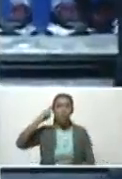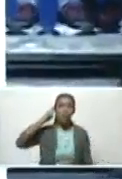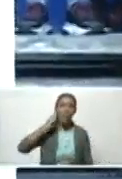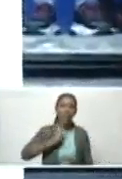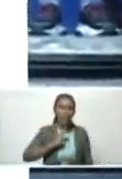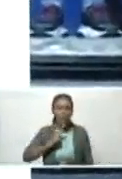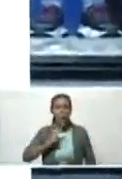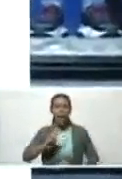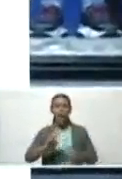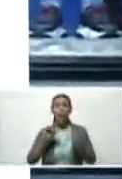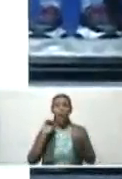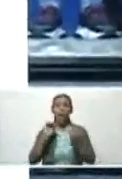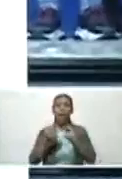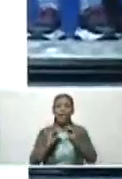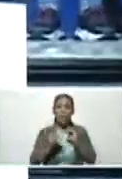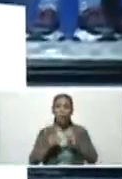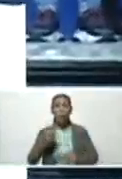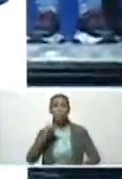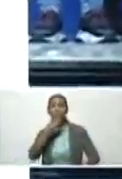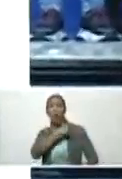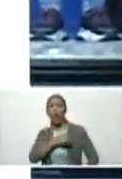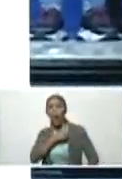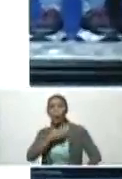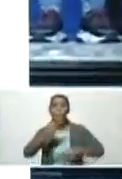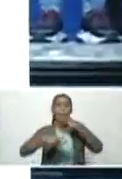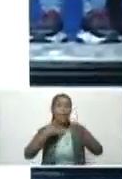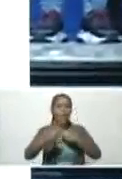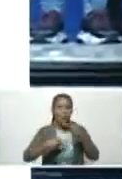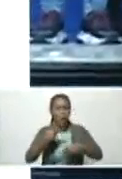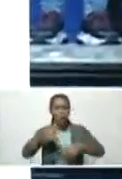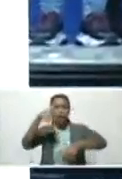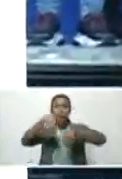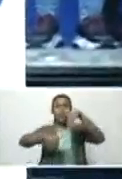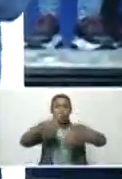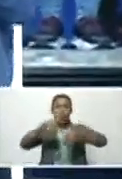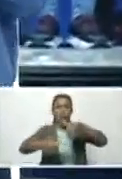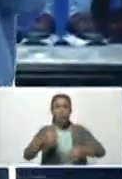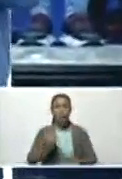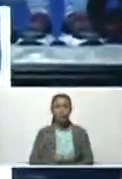en lo ético, en lo moral, en lo político, en lo electoral,